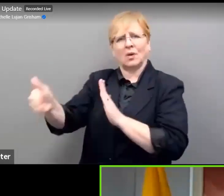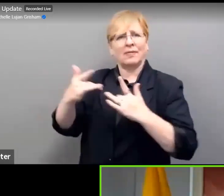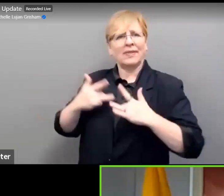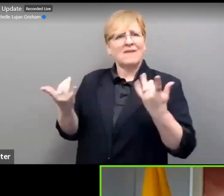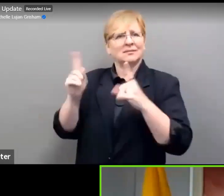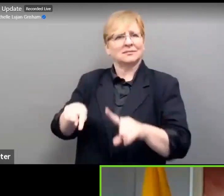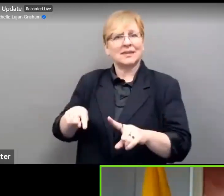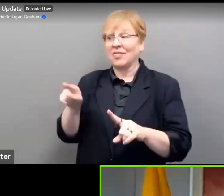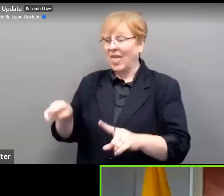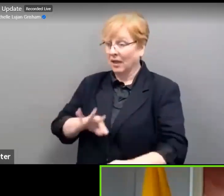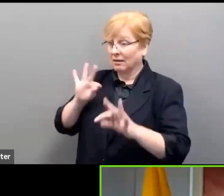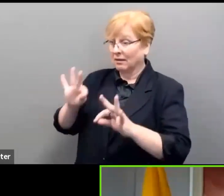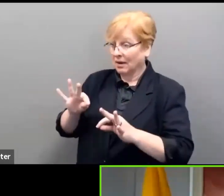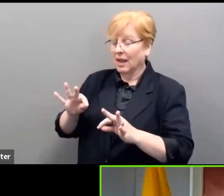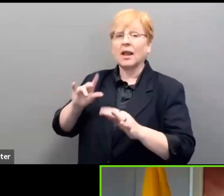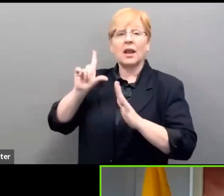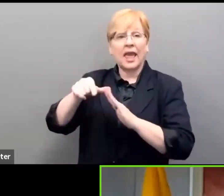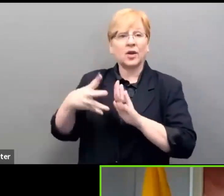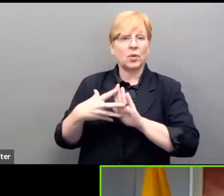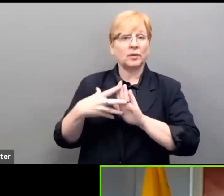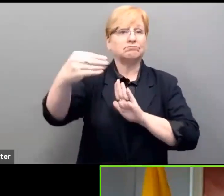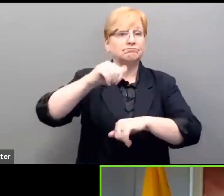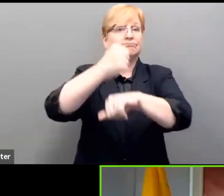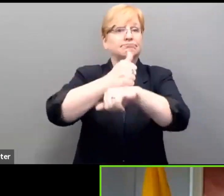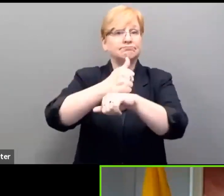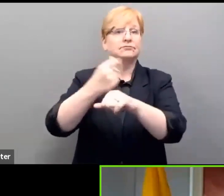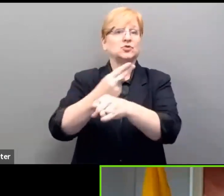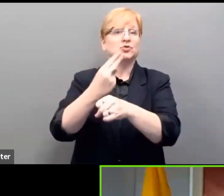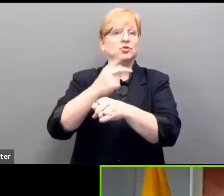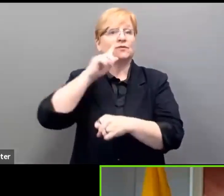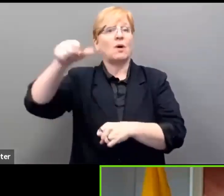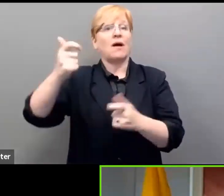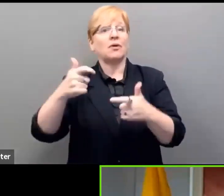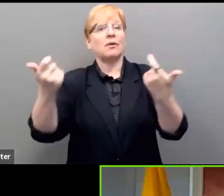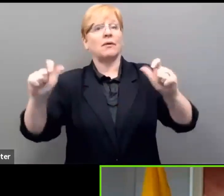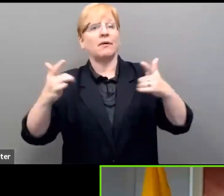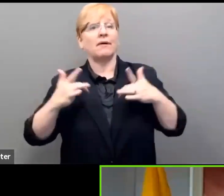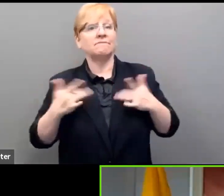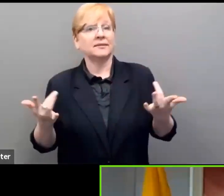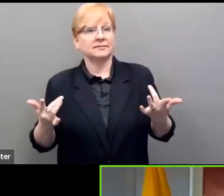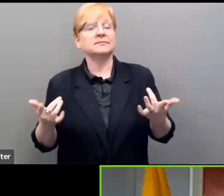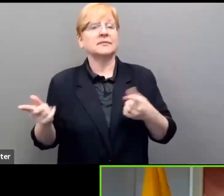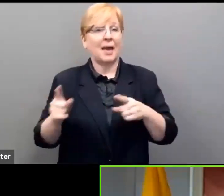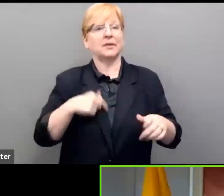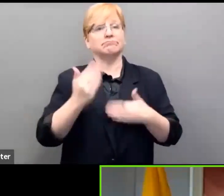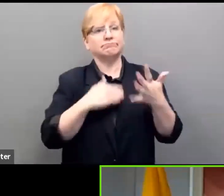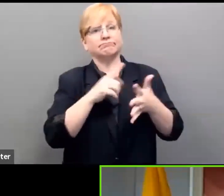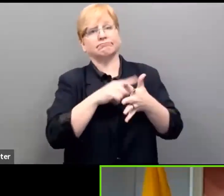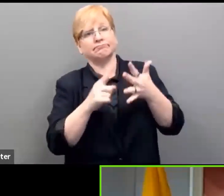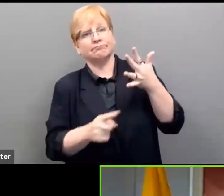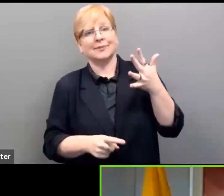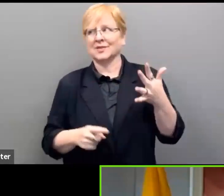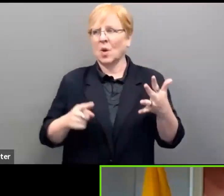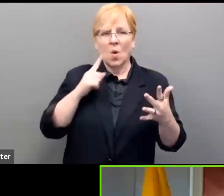que aceptar sus inscripciones. Yo creo que sí lo podemos hacer y espero crear un modelo para